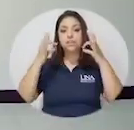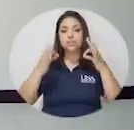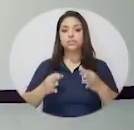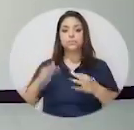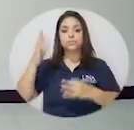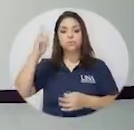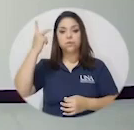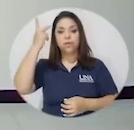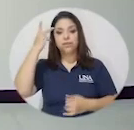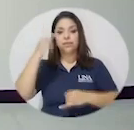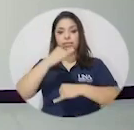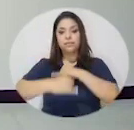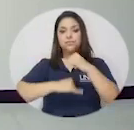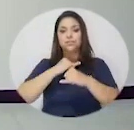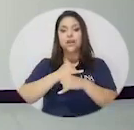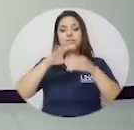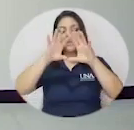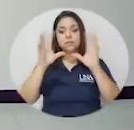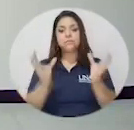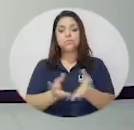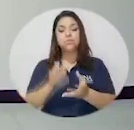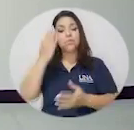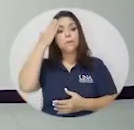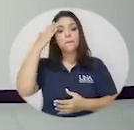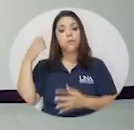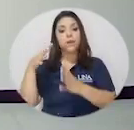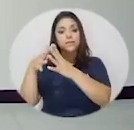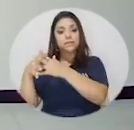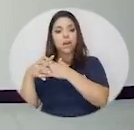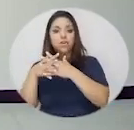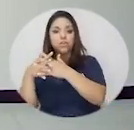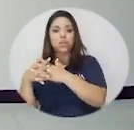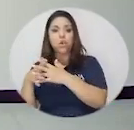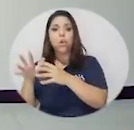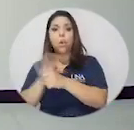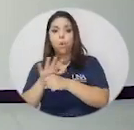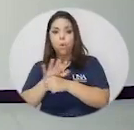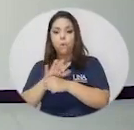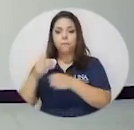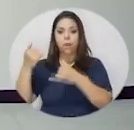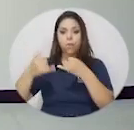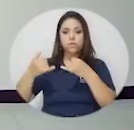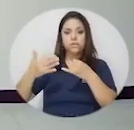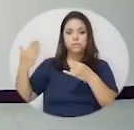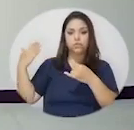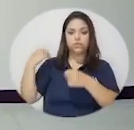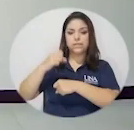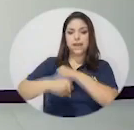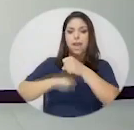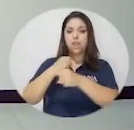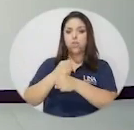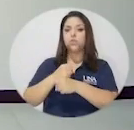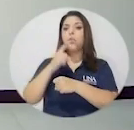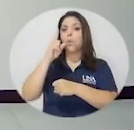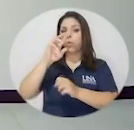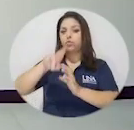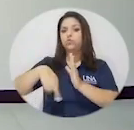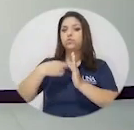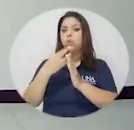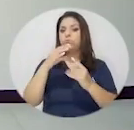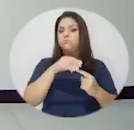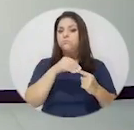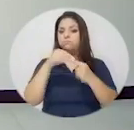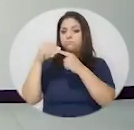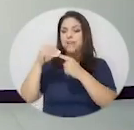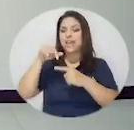nivel global, porque Estados Unidos ha venido ocupando en las últimas décadas un rol muy protagónico en la definición de esa dinámica